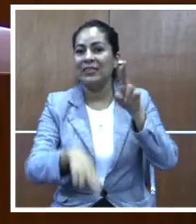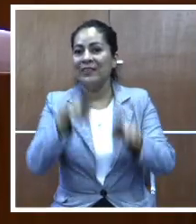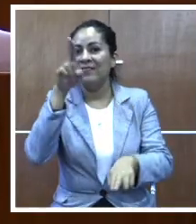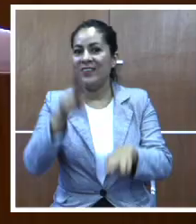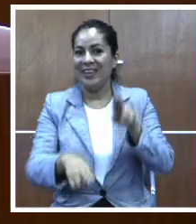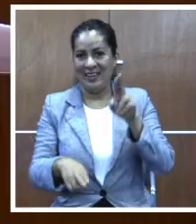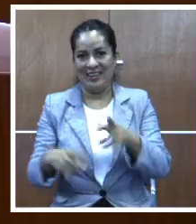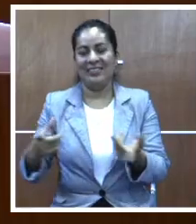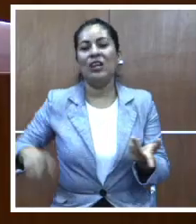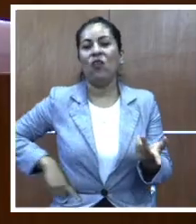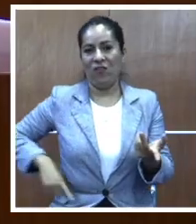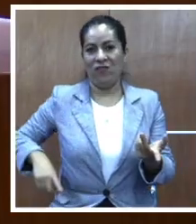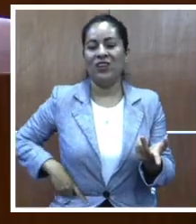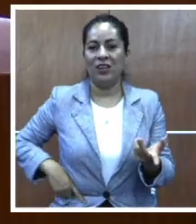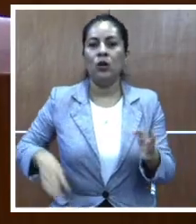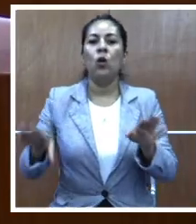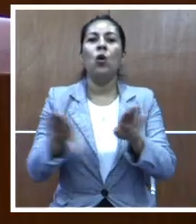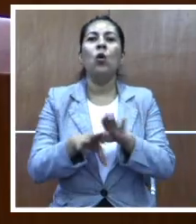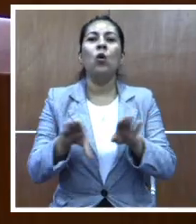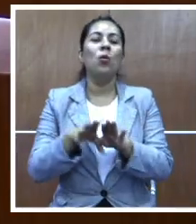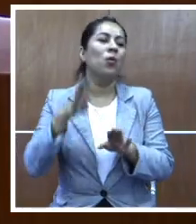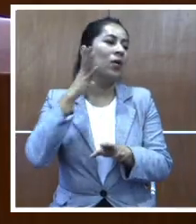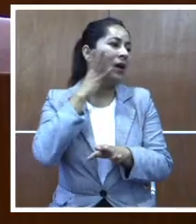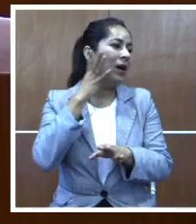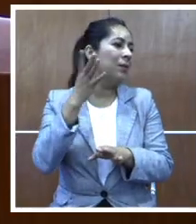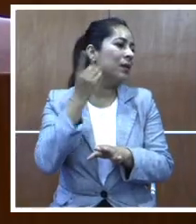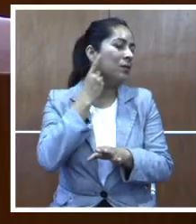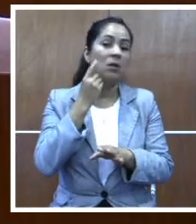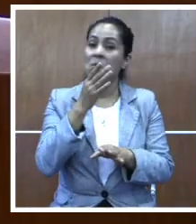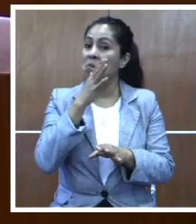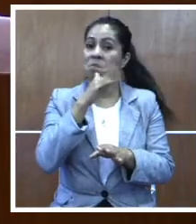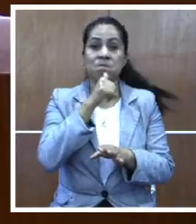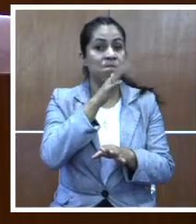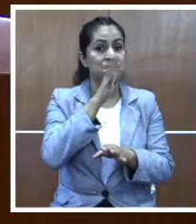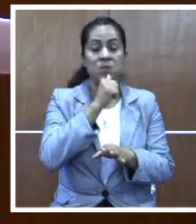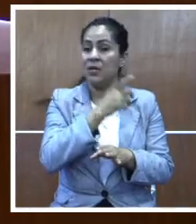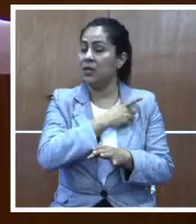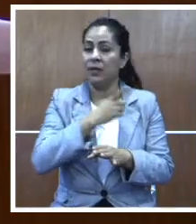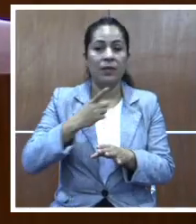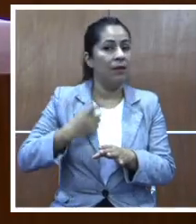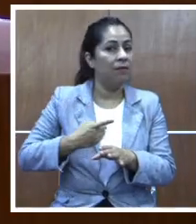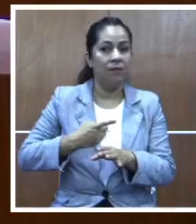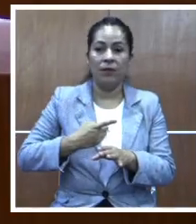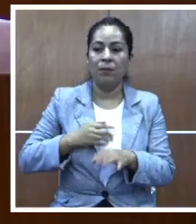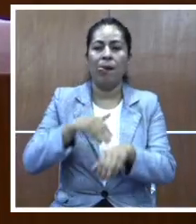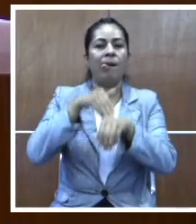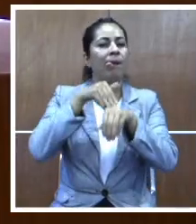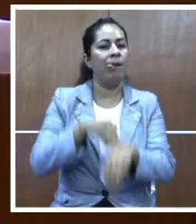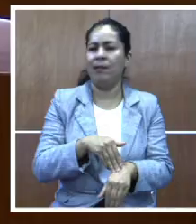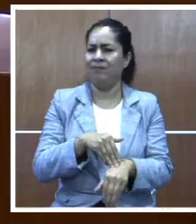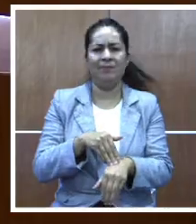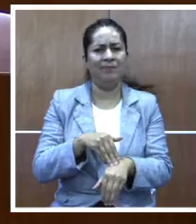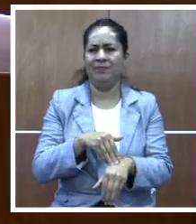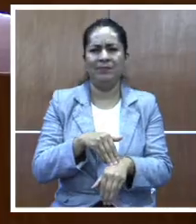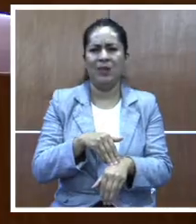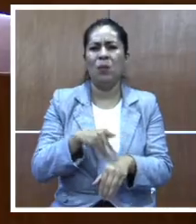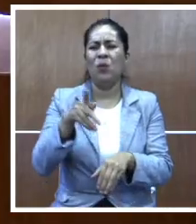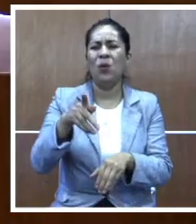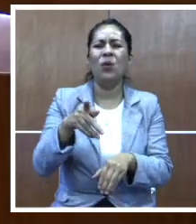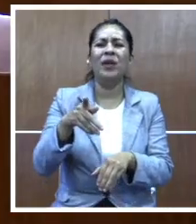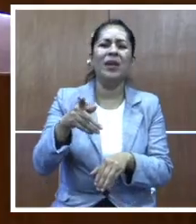niveles de gobierno. Como Congreso, no podemos ni debemos ser subordinados por el